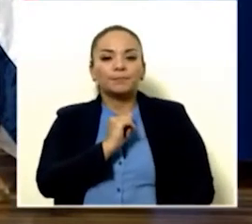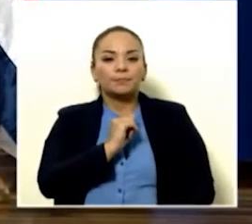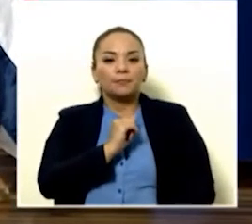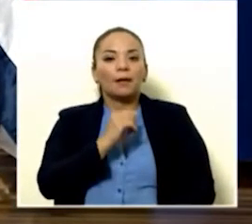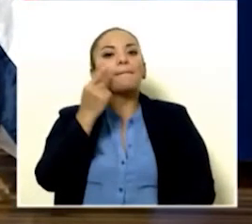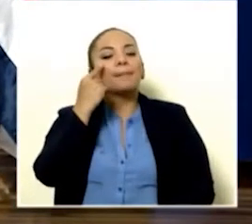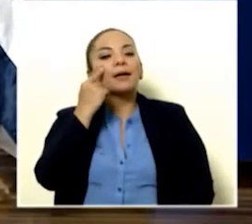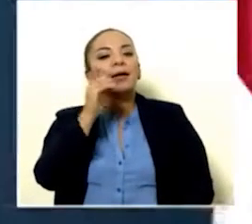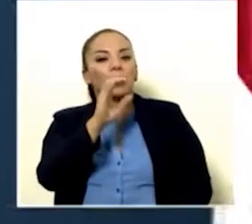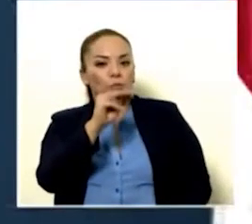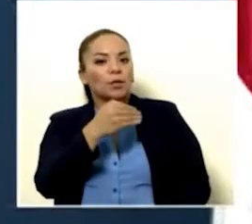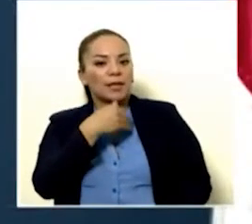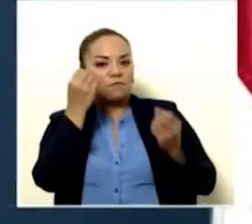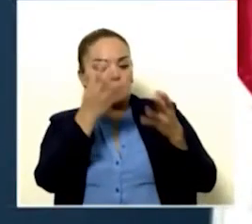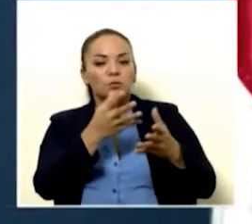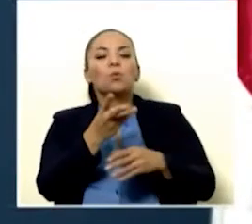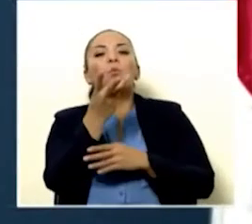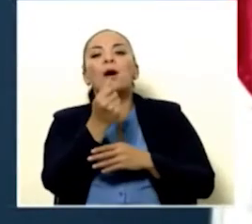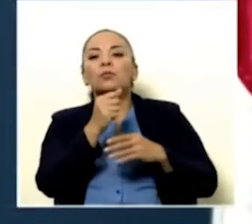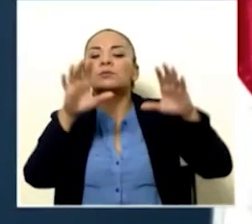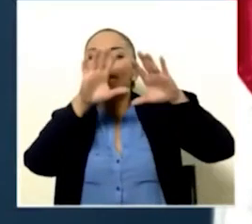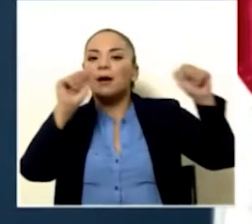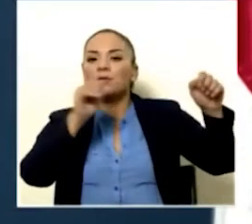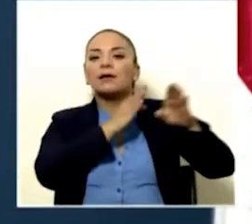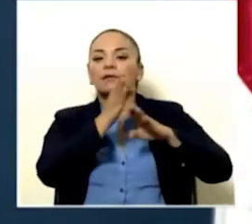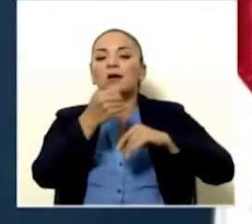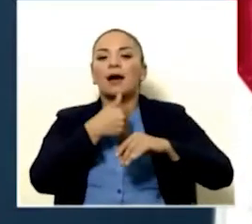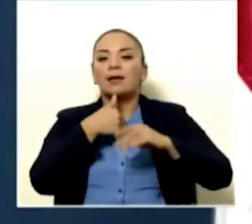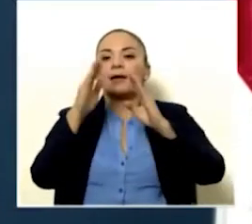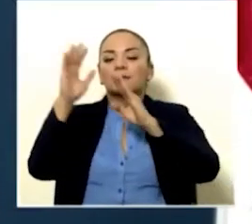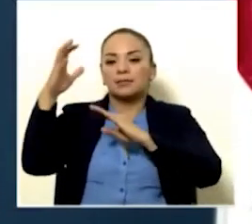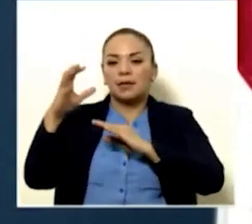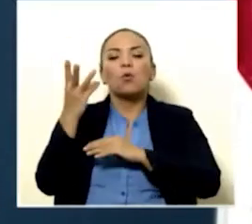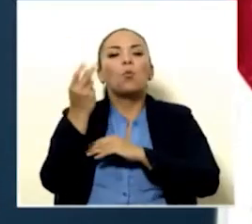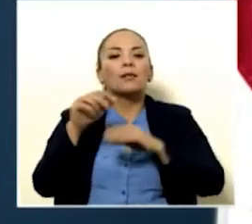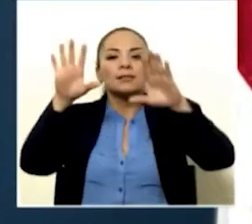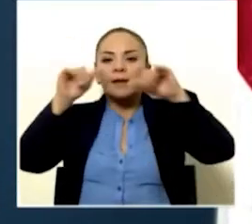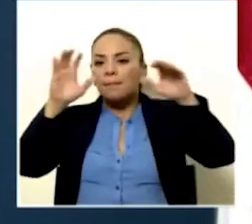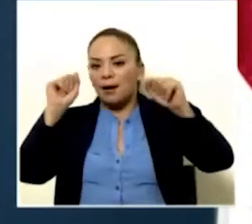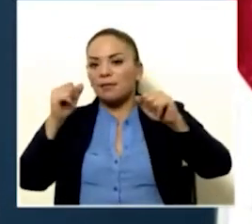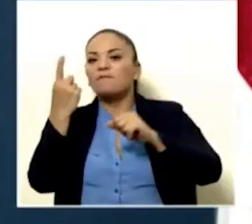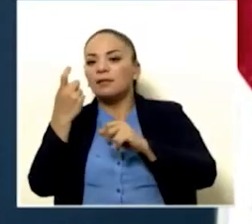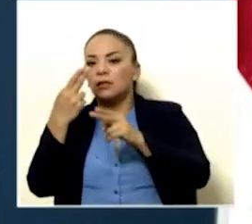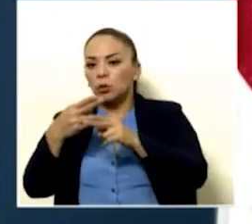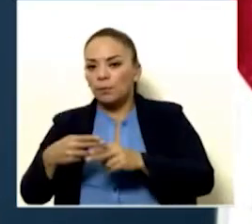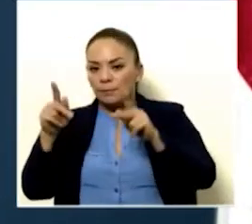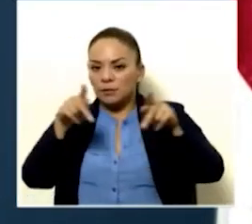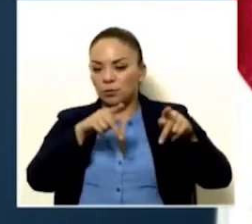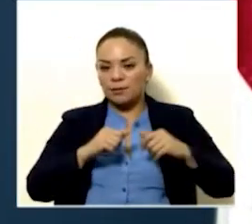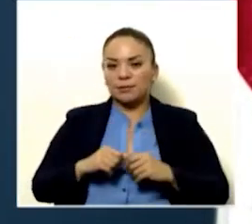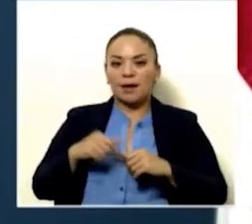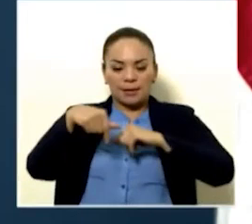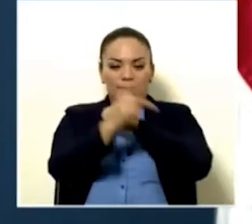tenga la información, ¿cuántos embajadores de carrera hay en Cancillería y cuántas embajadas hay que nombrar en